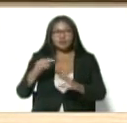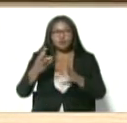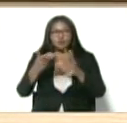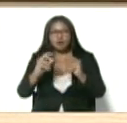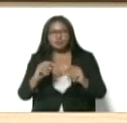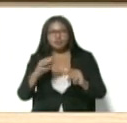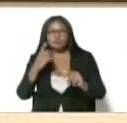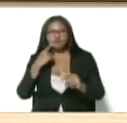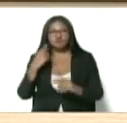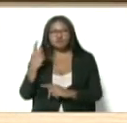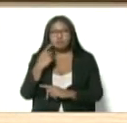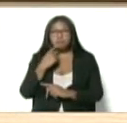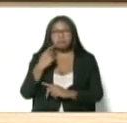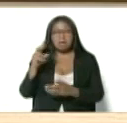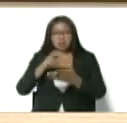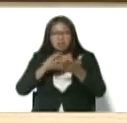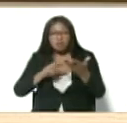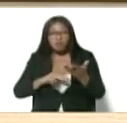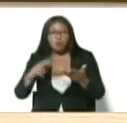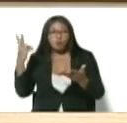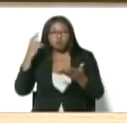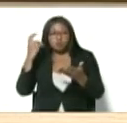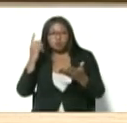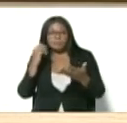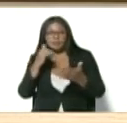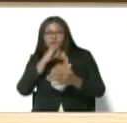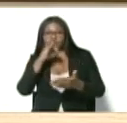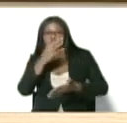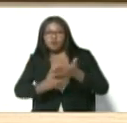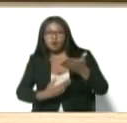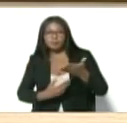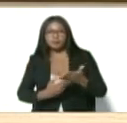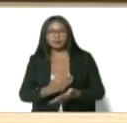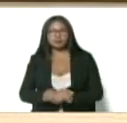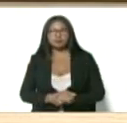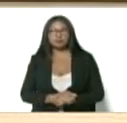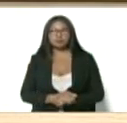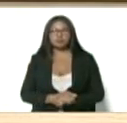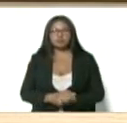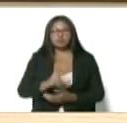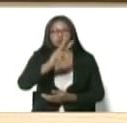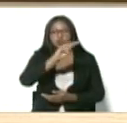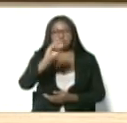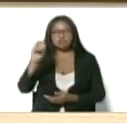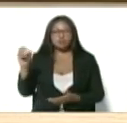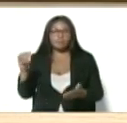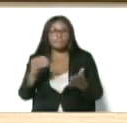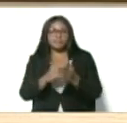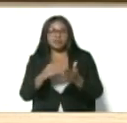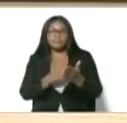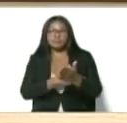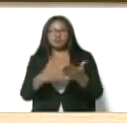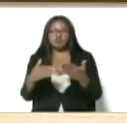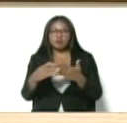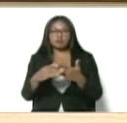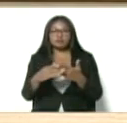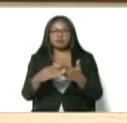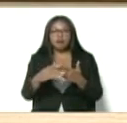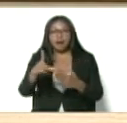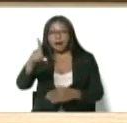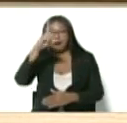yo he escuchado y he leído el informe la cantidad de 200 mil millones anuales